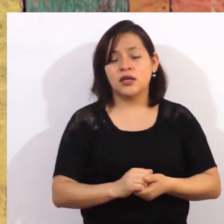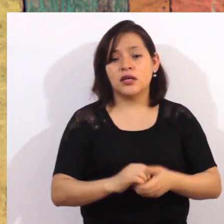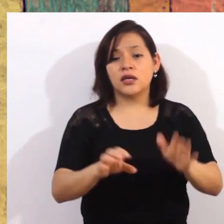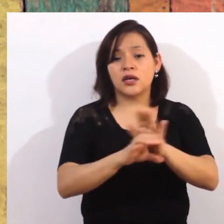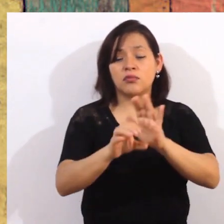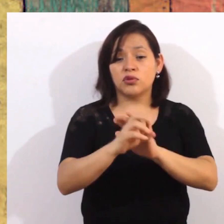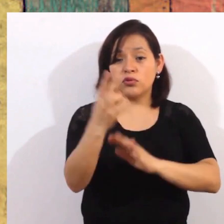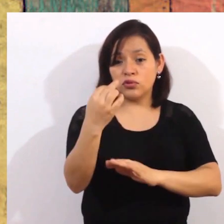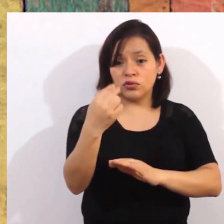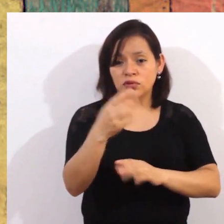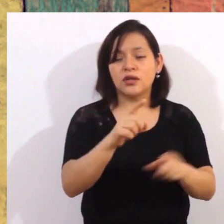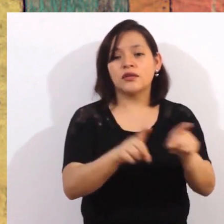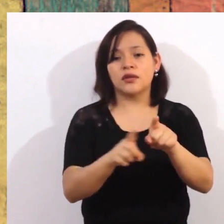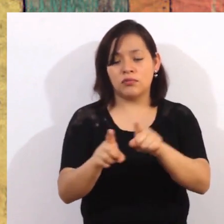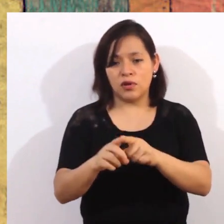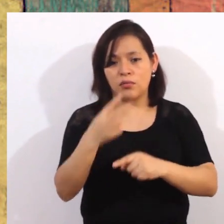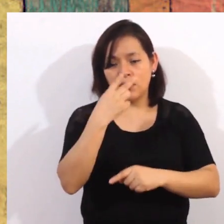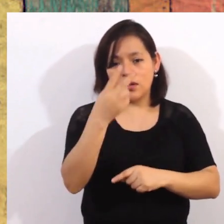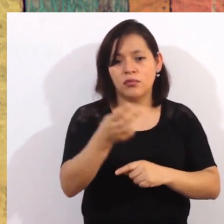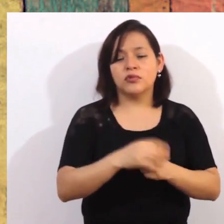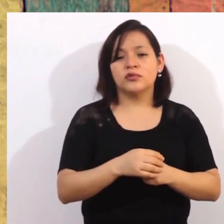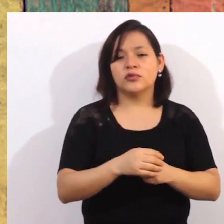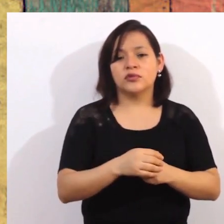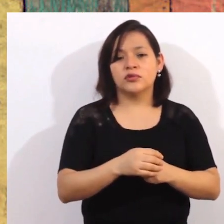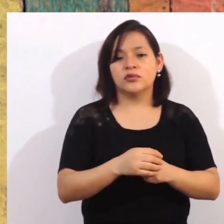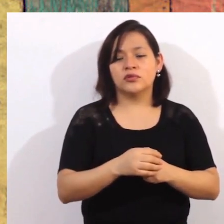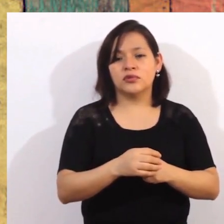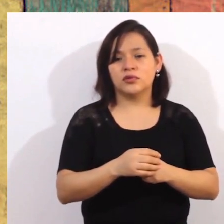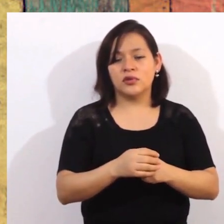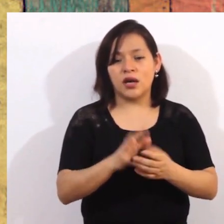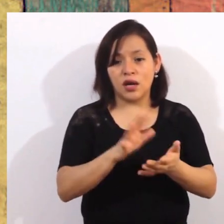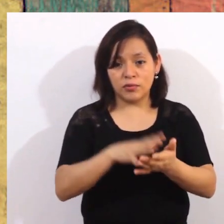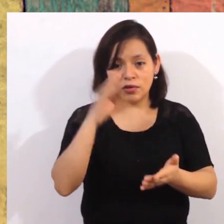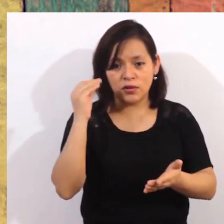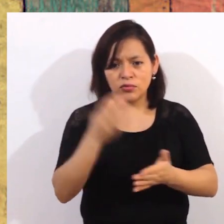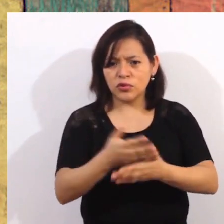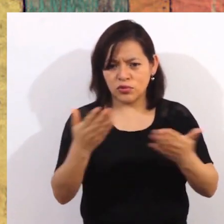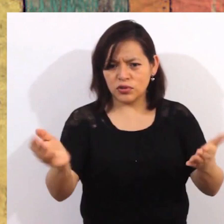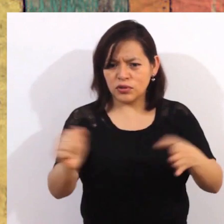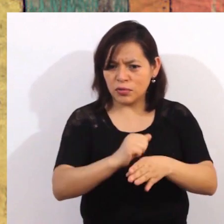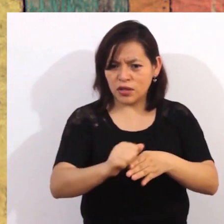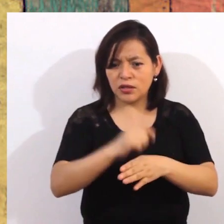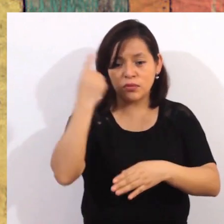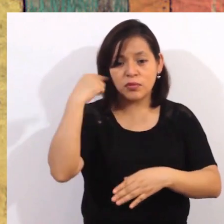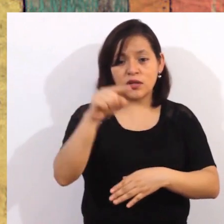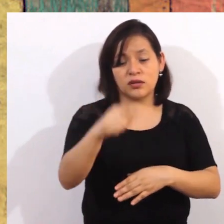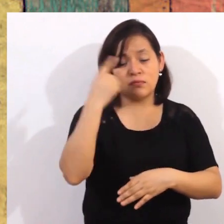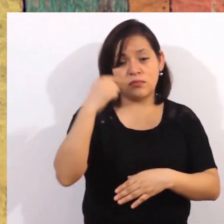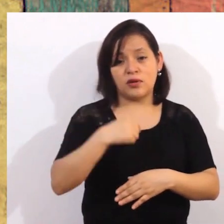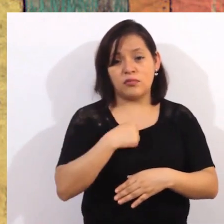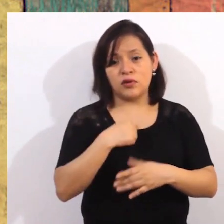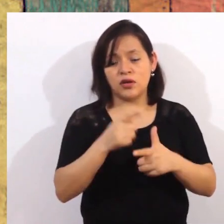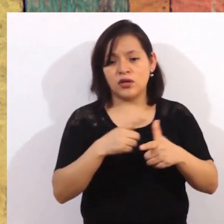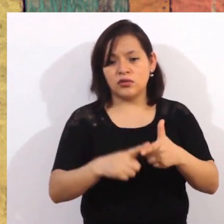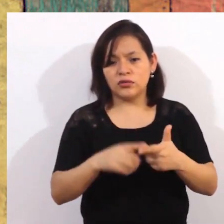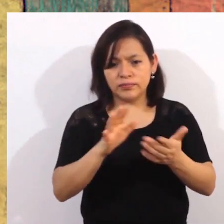para los últimos tiempos. El capítulo 11 tiene lecciones prácticas para ti y para mí. Considera tu